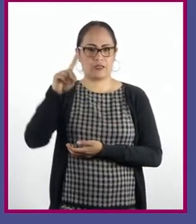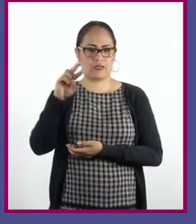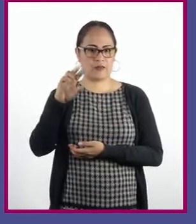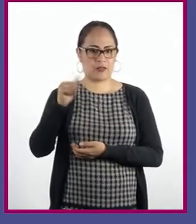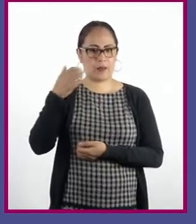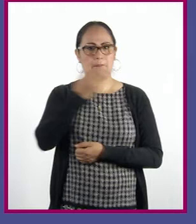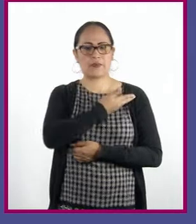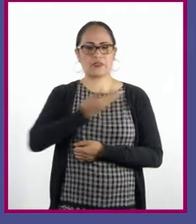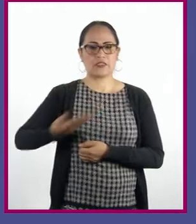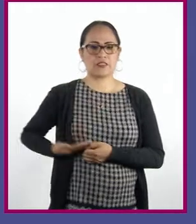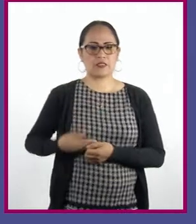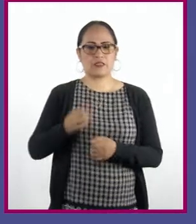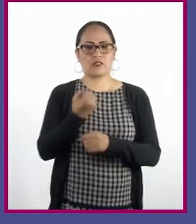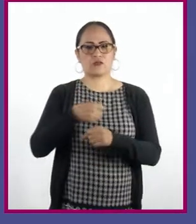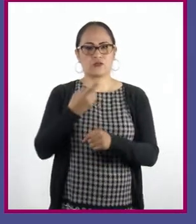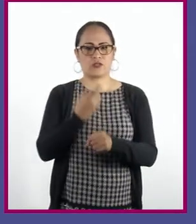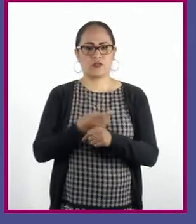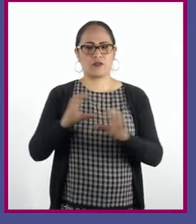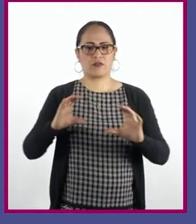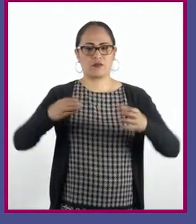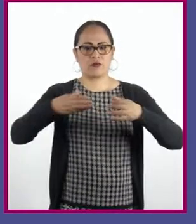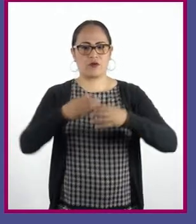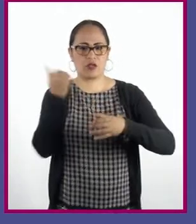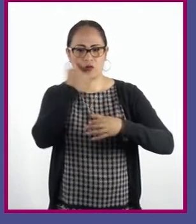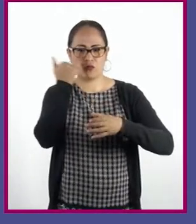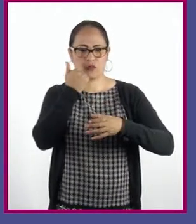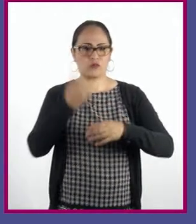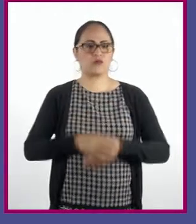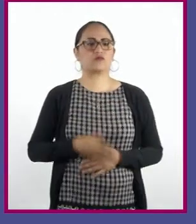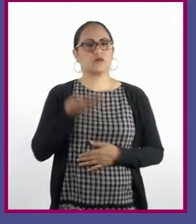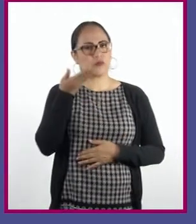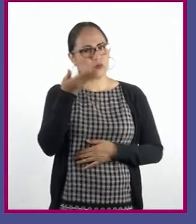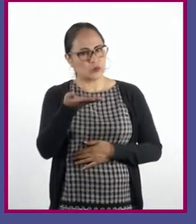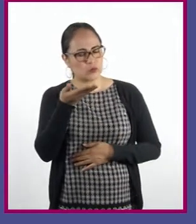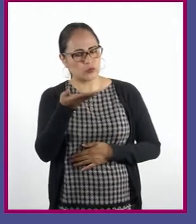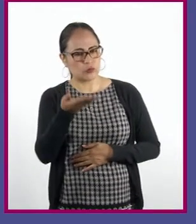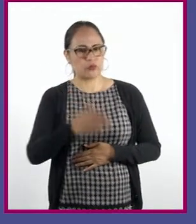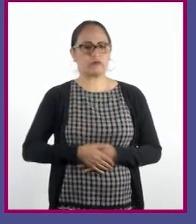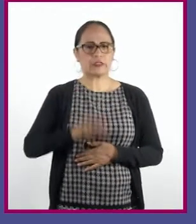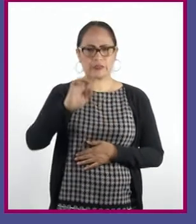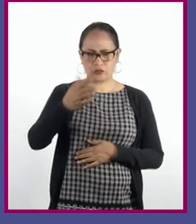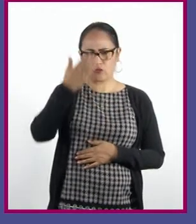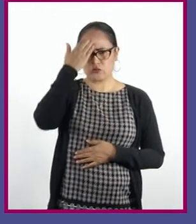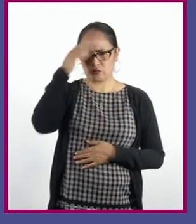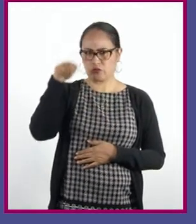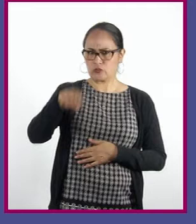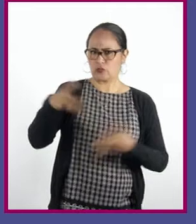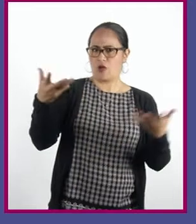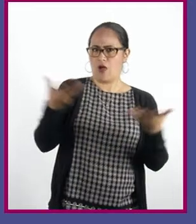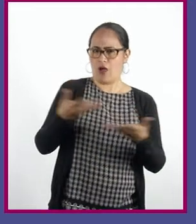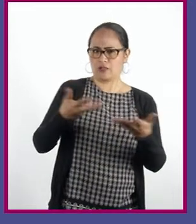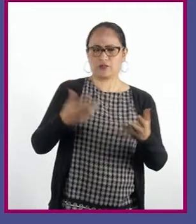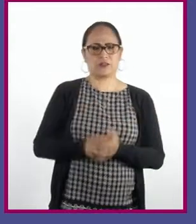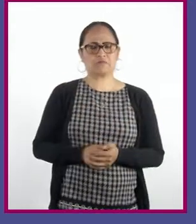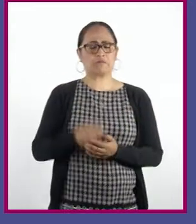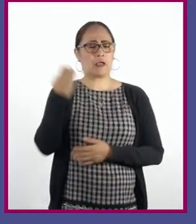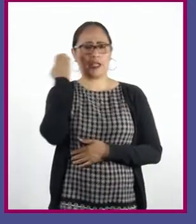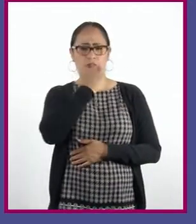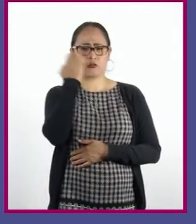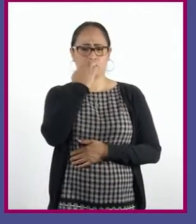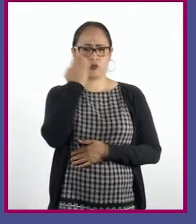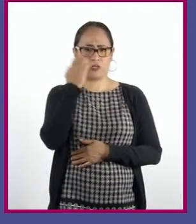de Alumnos de la Escuela Secundaria General número 21, se dirige a usted para reconocer su labor en el programa Una Escuela